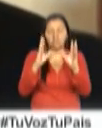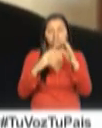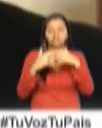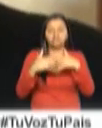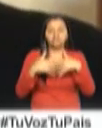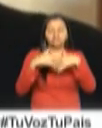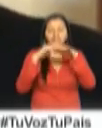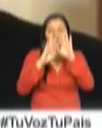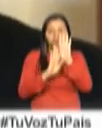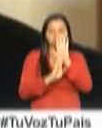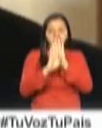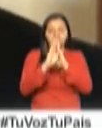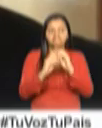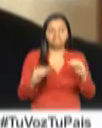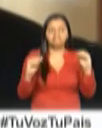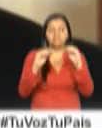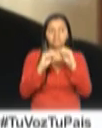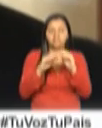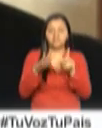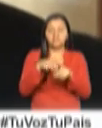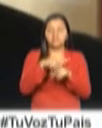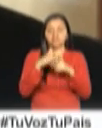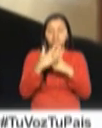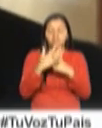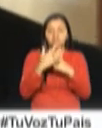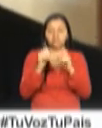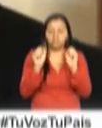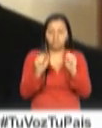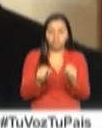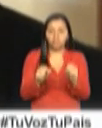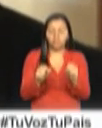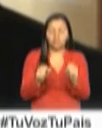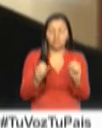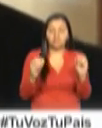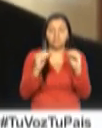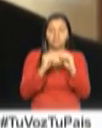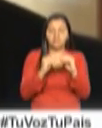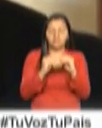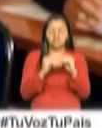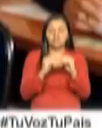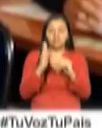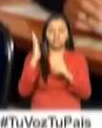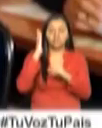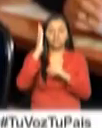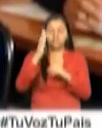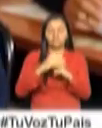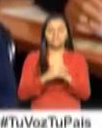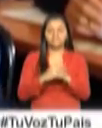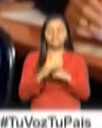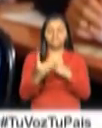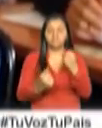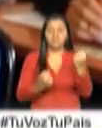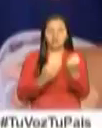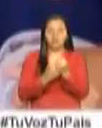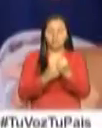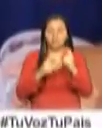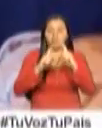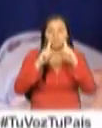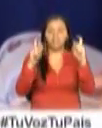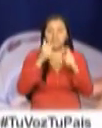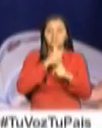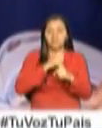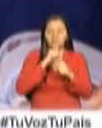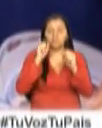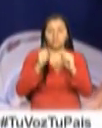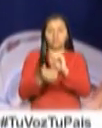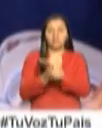potencial, eso nos hace en condiciones de capacidad y de convicción y de vocación de futuro. Este apoyo de Microsoft permitirá